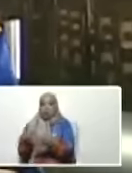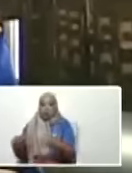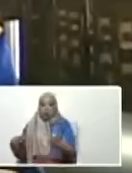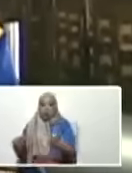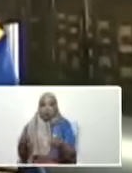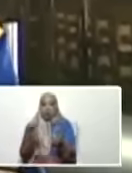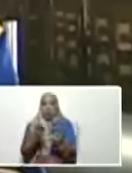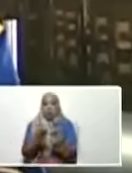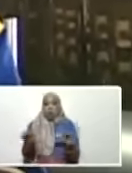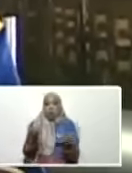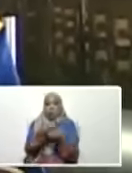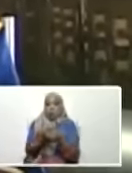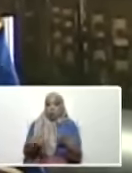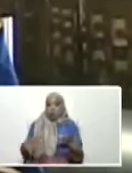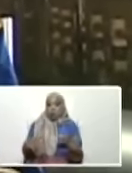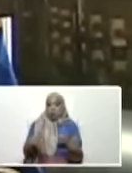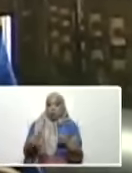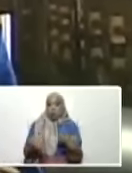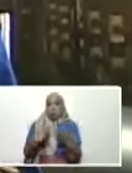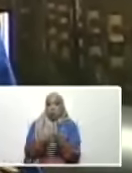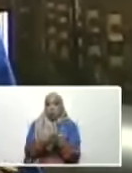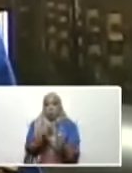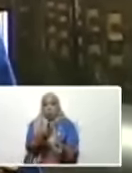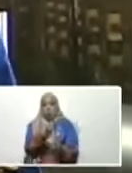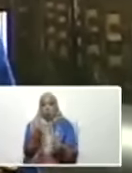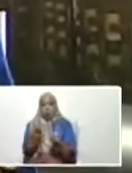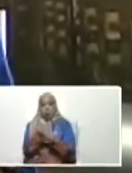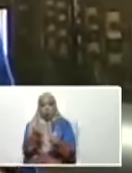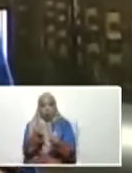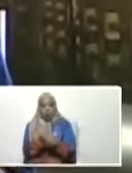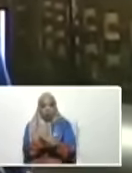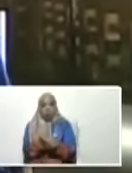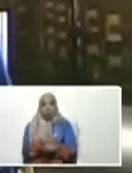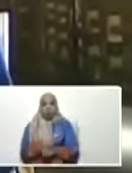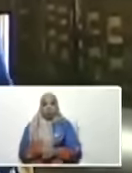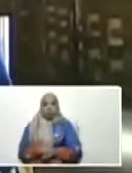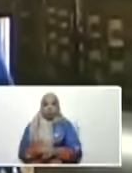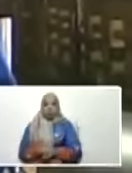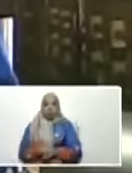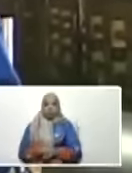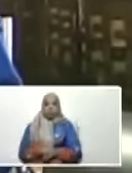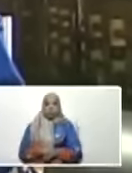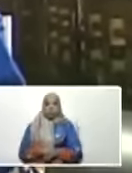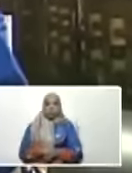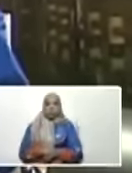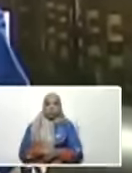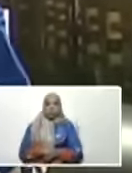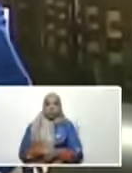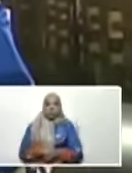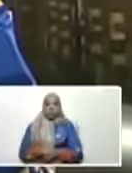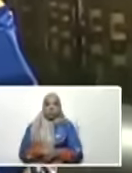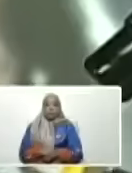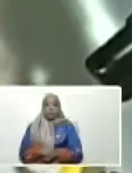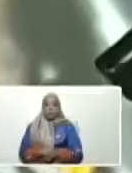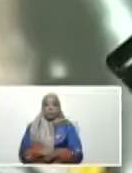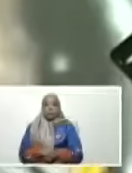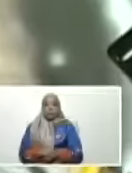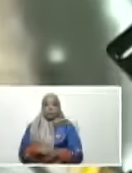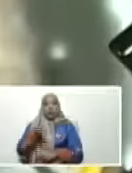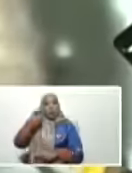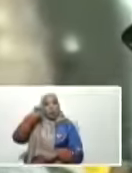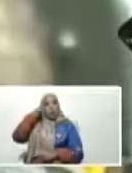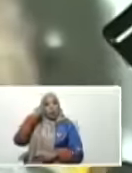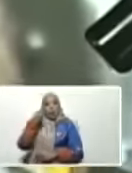pública, el ingreso de los pensionados, el ingreso de los trabajadores. Aquí llevo el